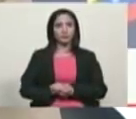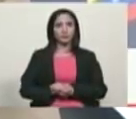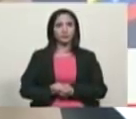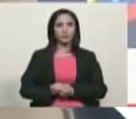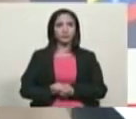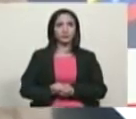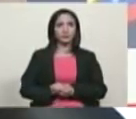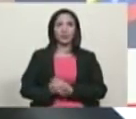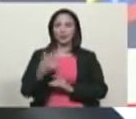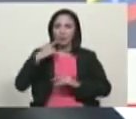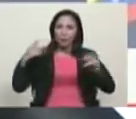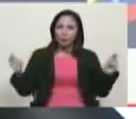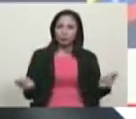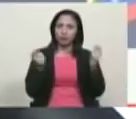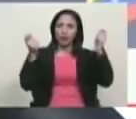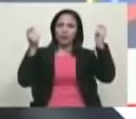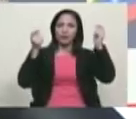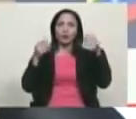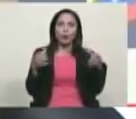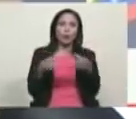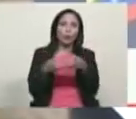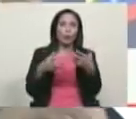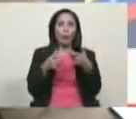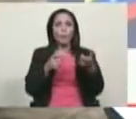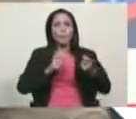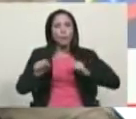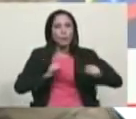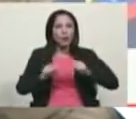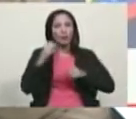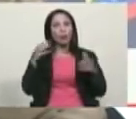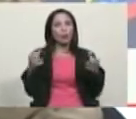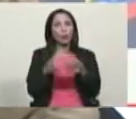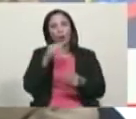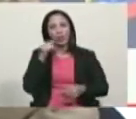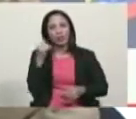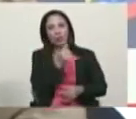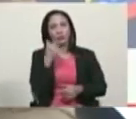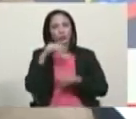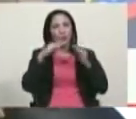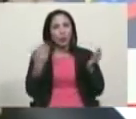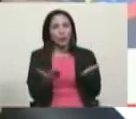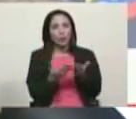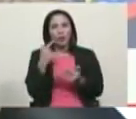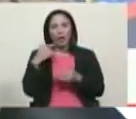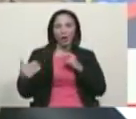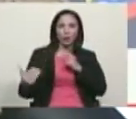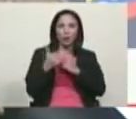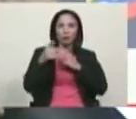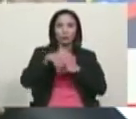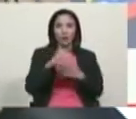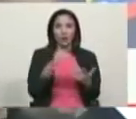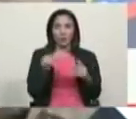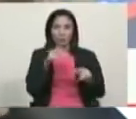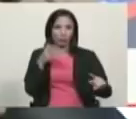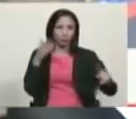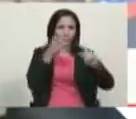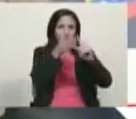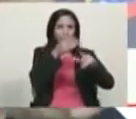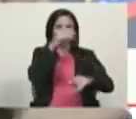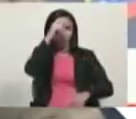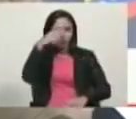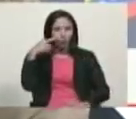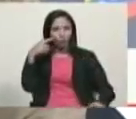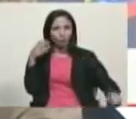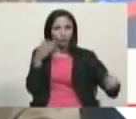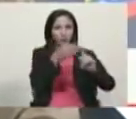Vamos a levantar un poderoso movimiento de denuncia mundial contra Donald Trump, dirigido contra